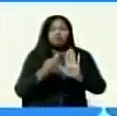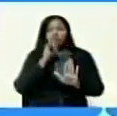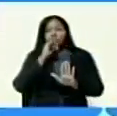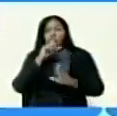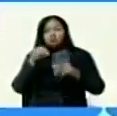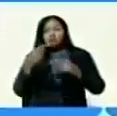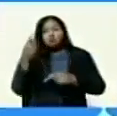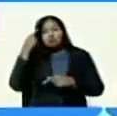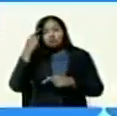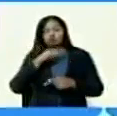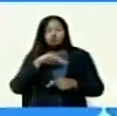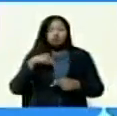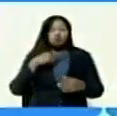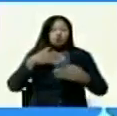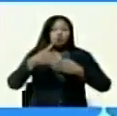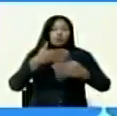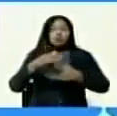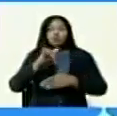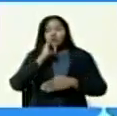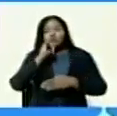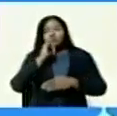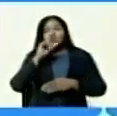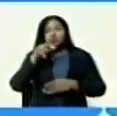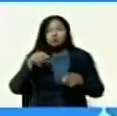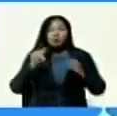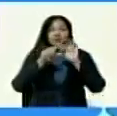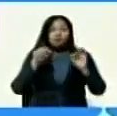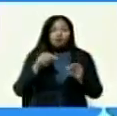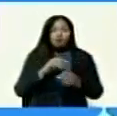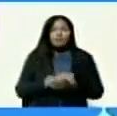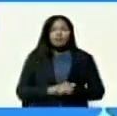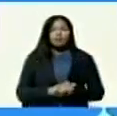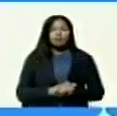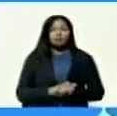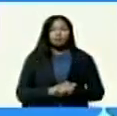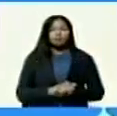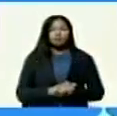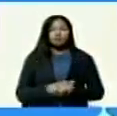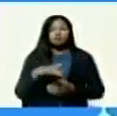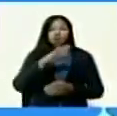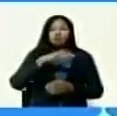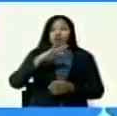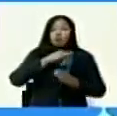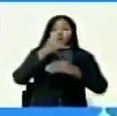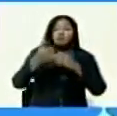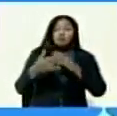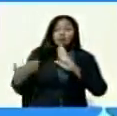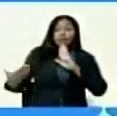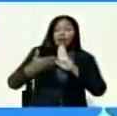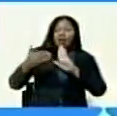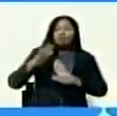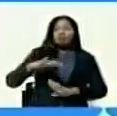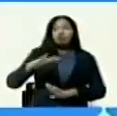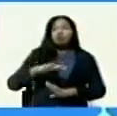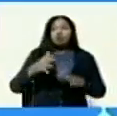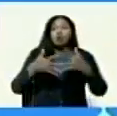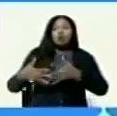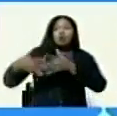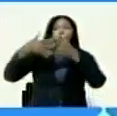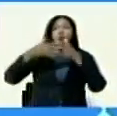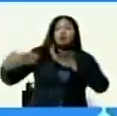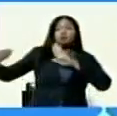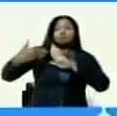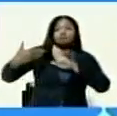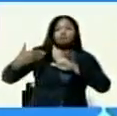días estaremos compartiendo información también de envergadura. ¿Dónde se planificó este ataque? En los Estados Unidos